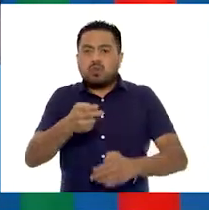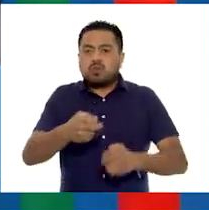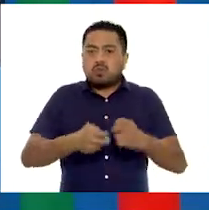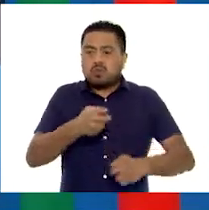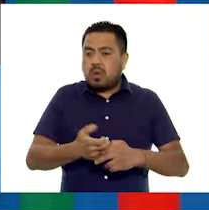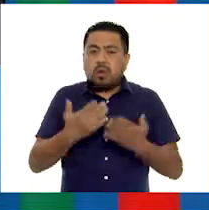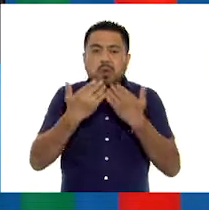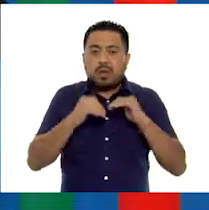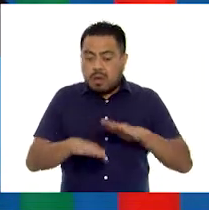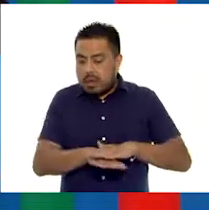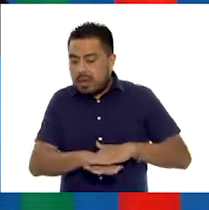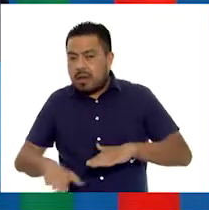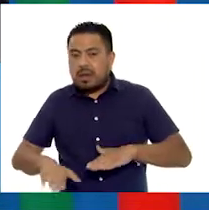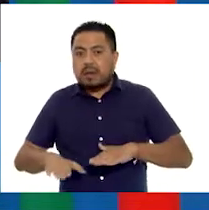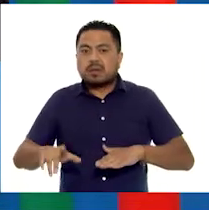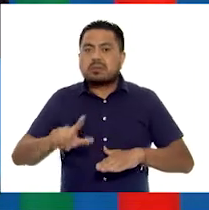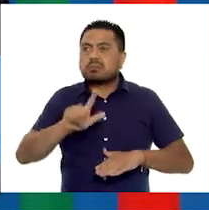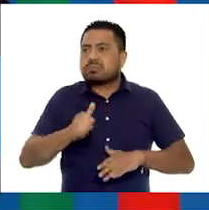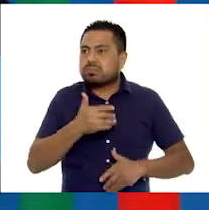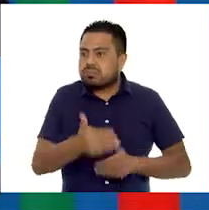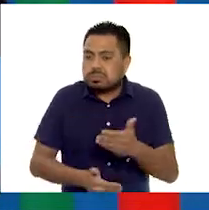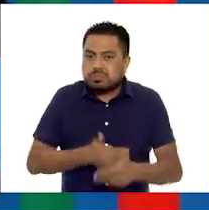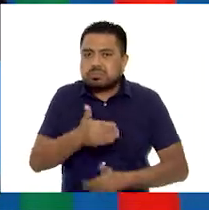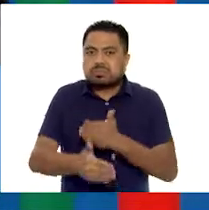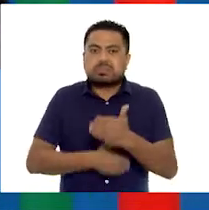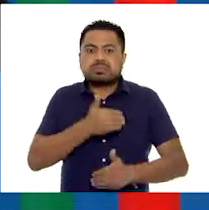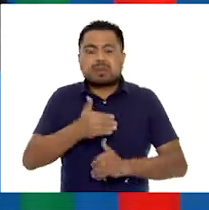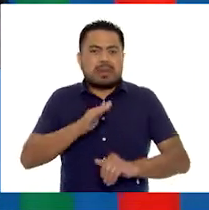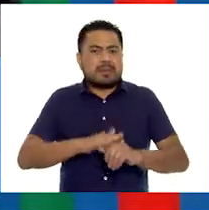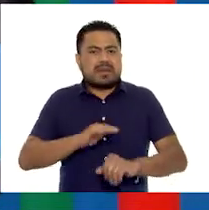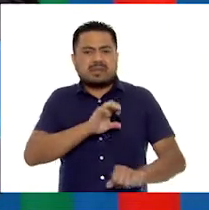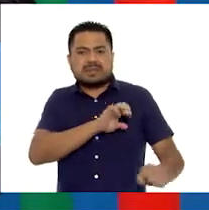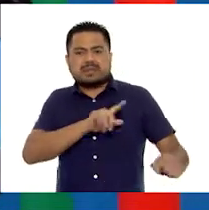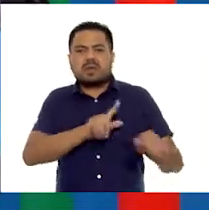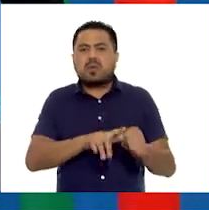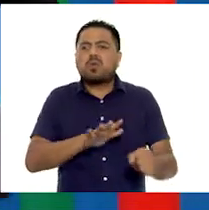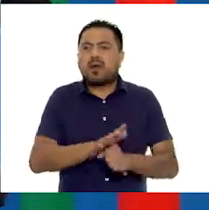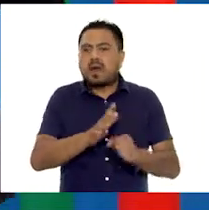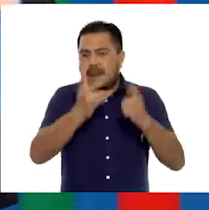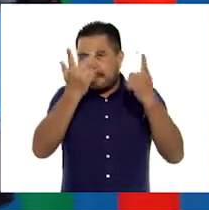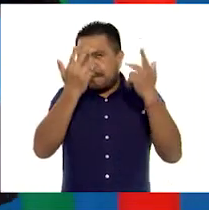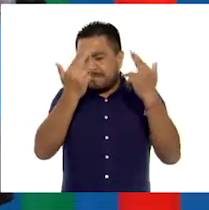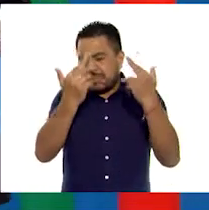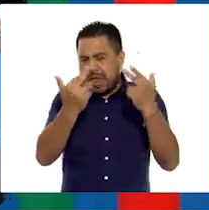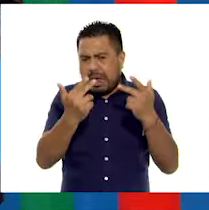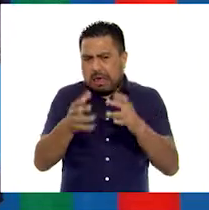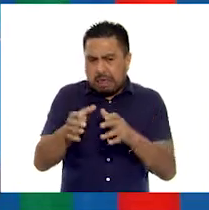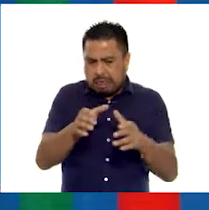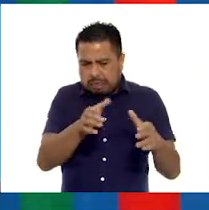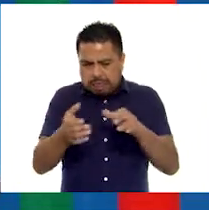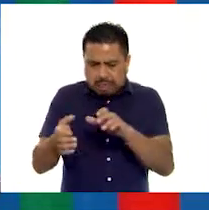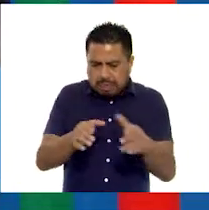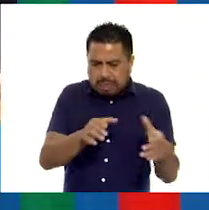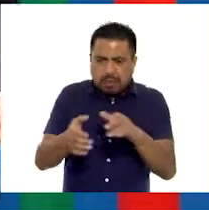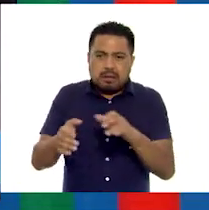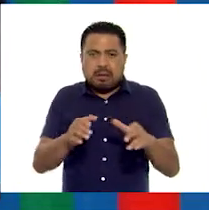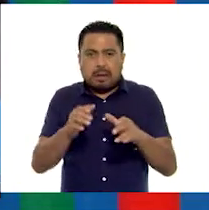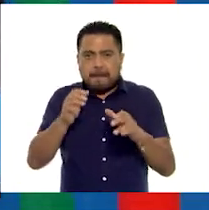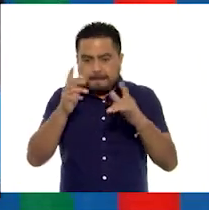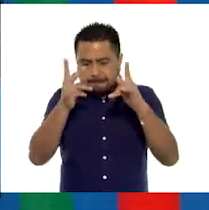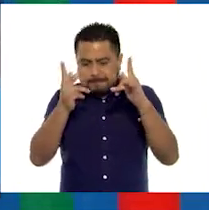llegará un momento un punto muy específico en que se desestabilizara y